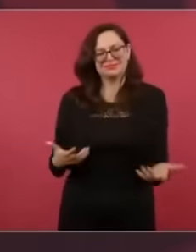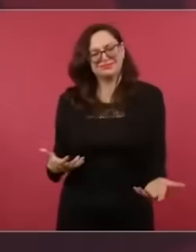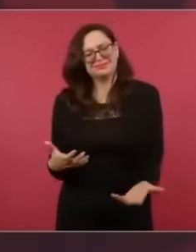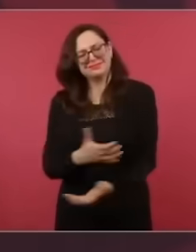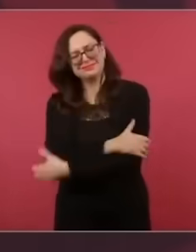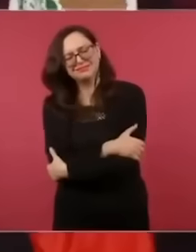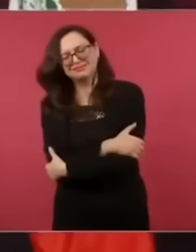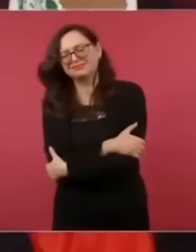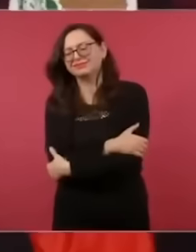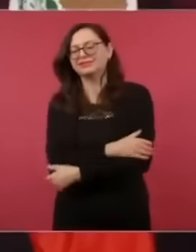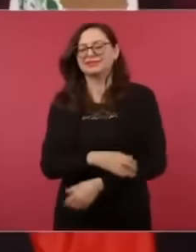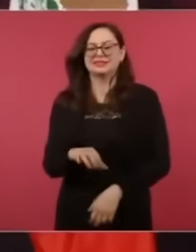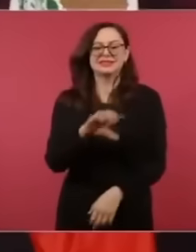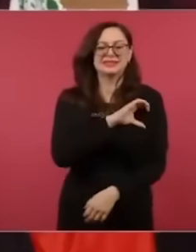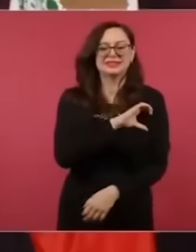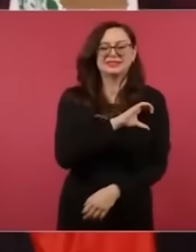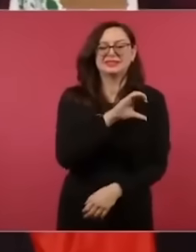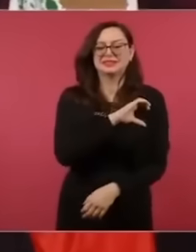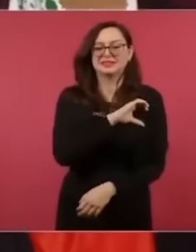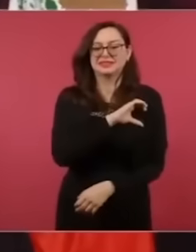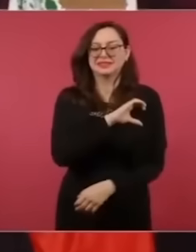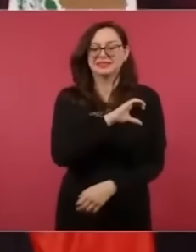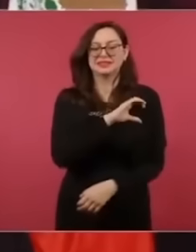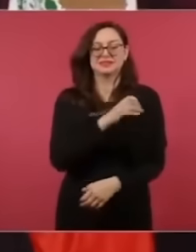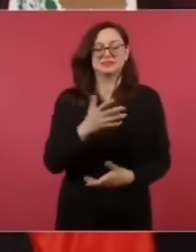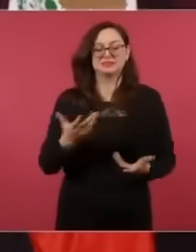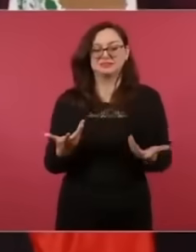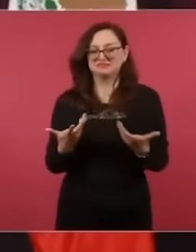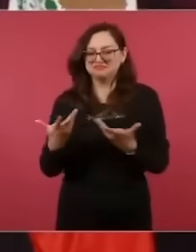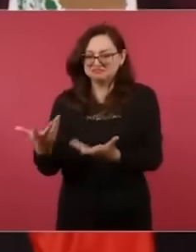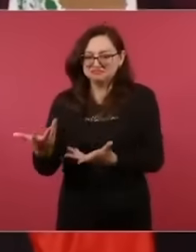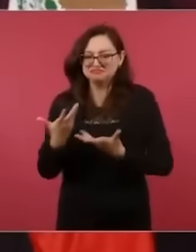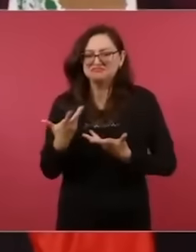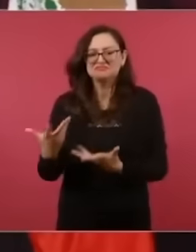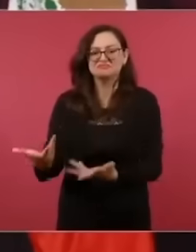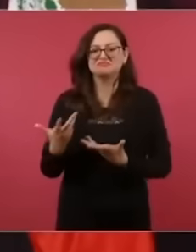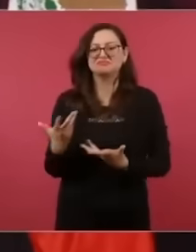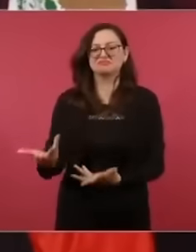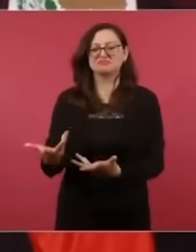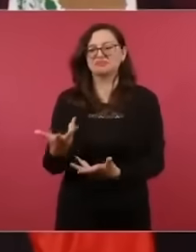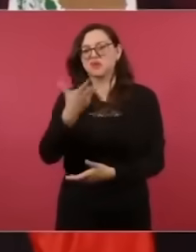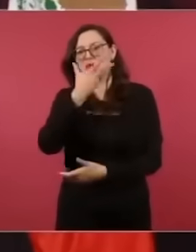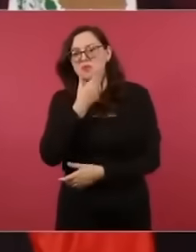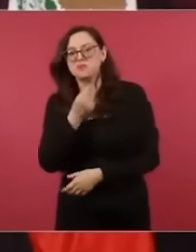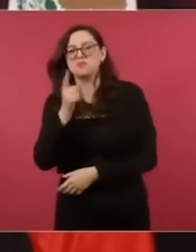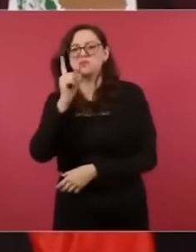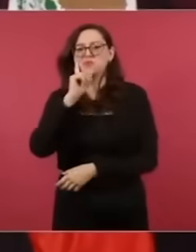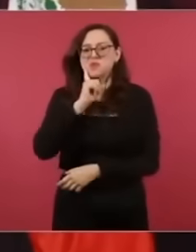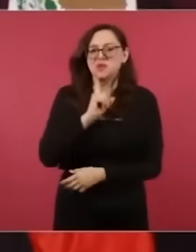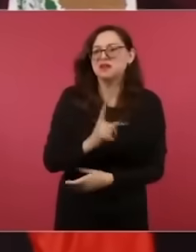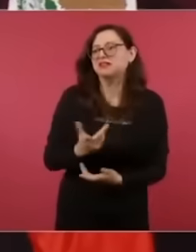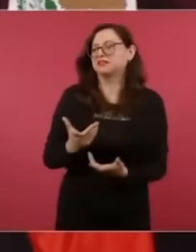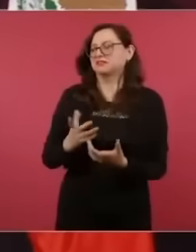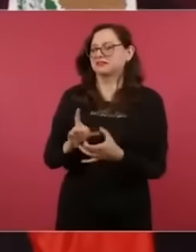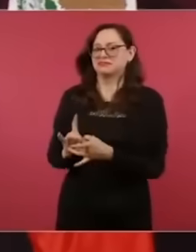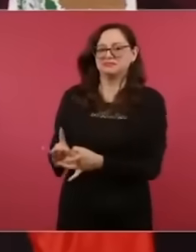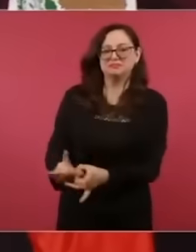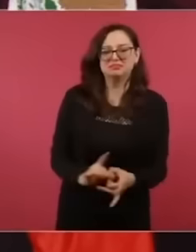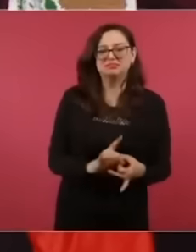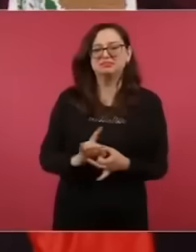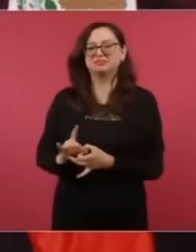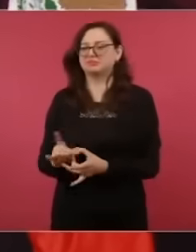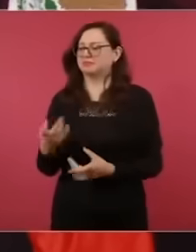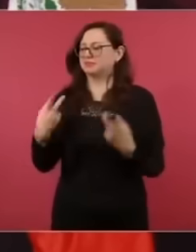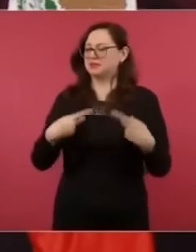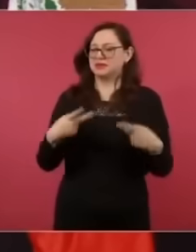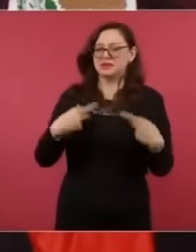nos queremos mucho, nos besamos con hombres y con mujeres, hombres